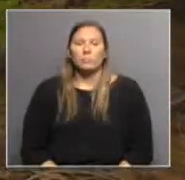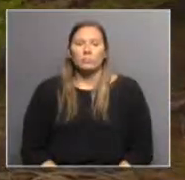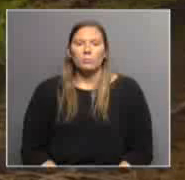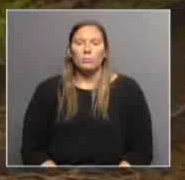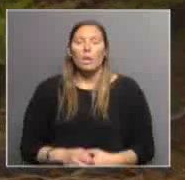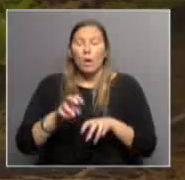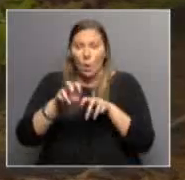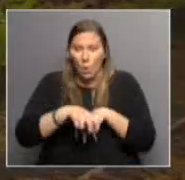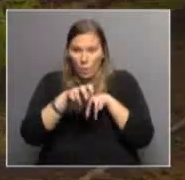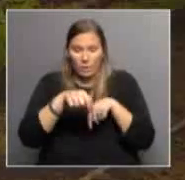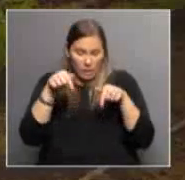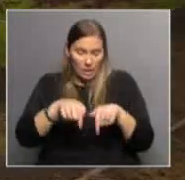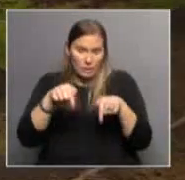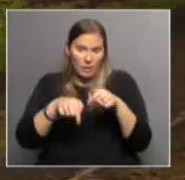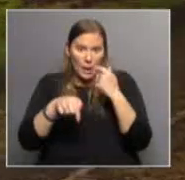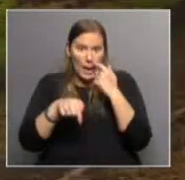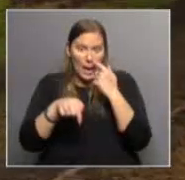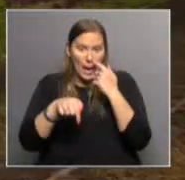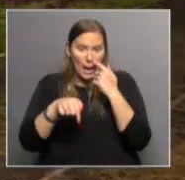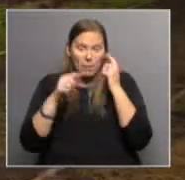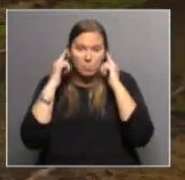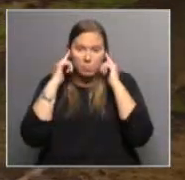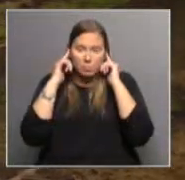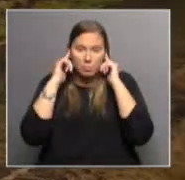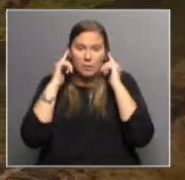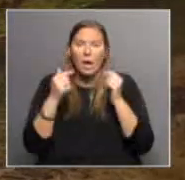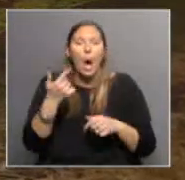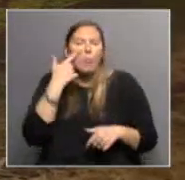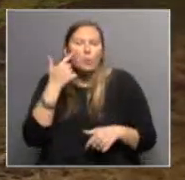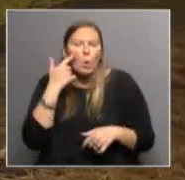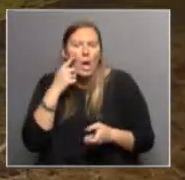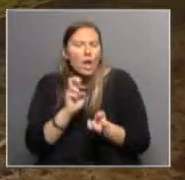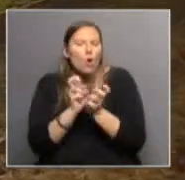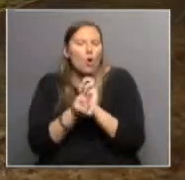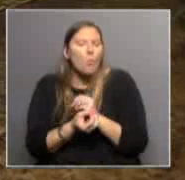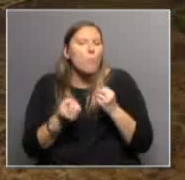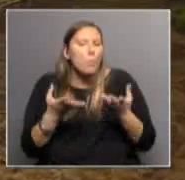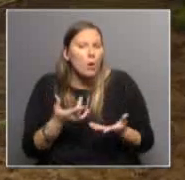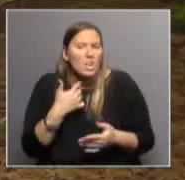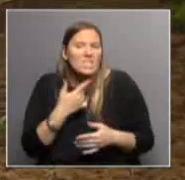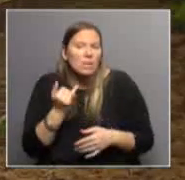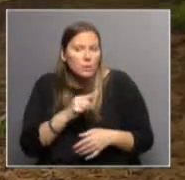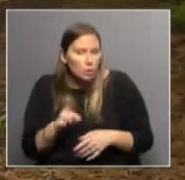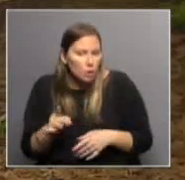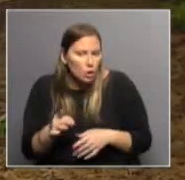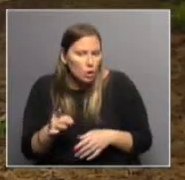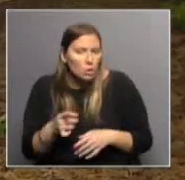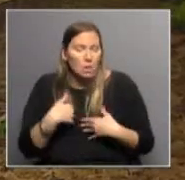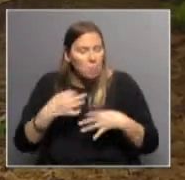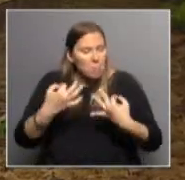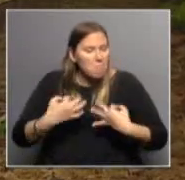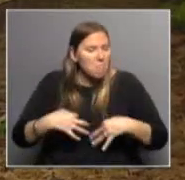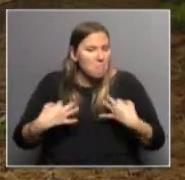La huerta, esta es la usamos para validar el compost, o sea, para probar que el compost sea